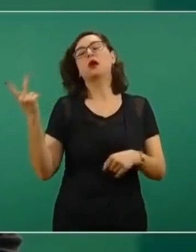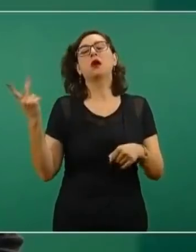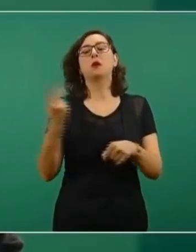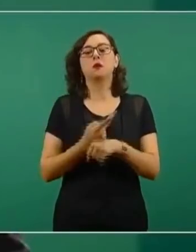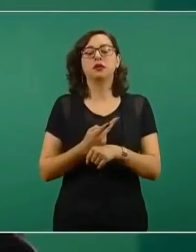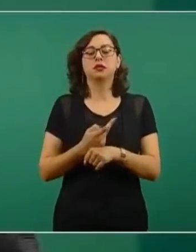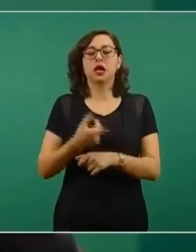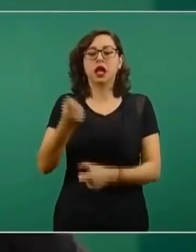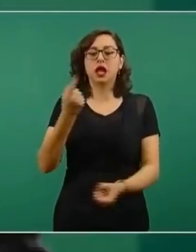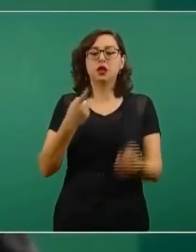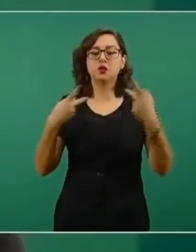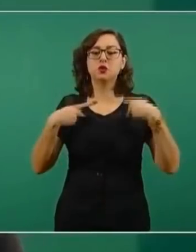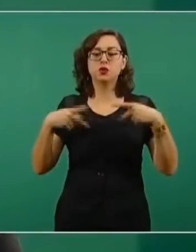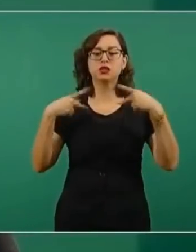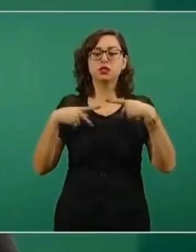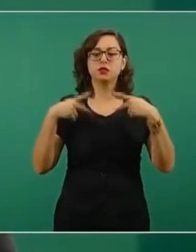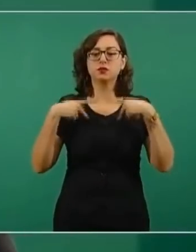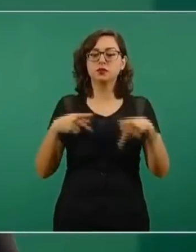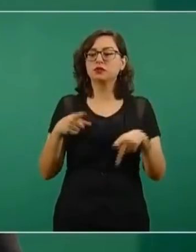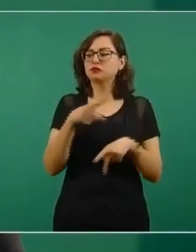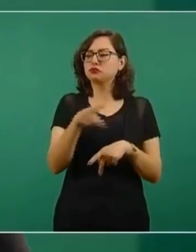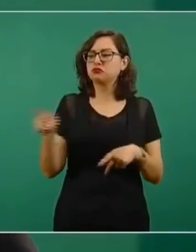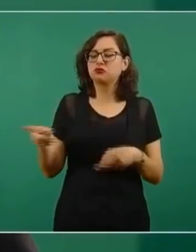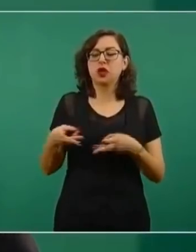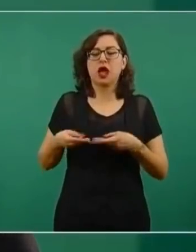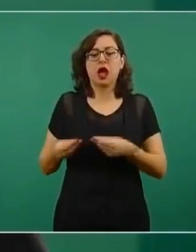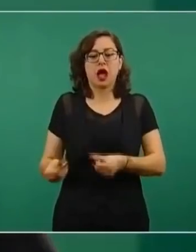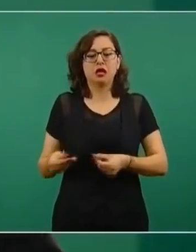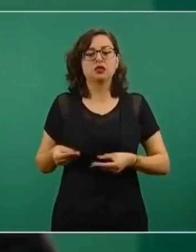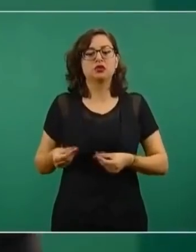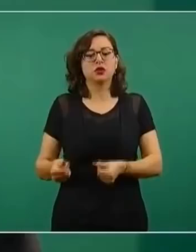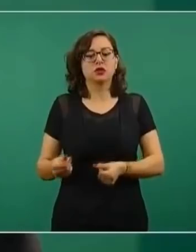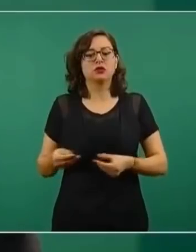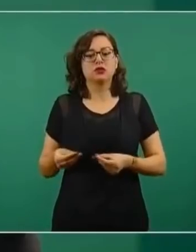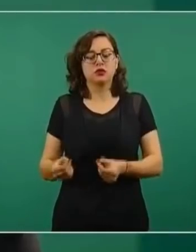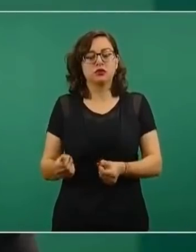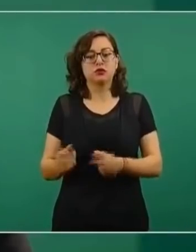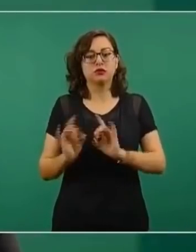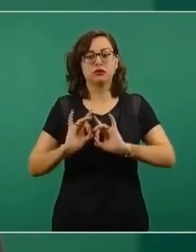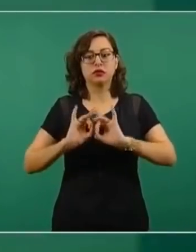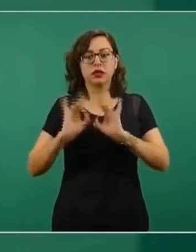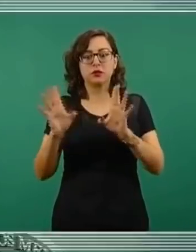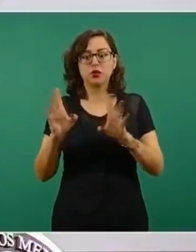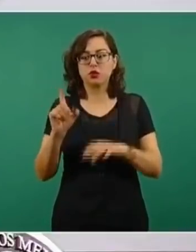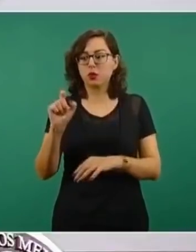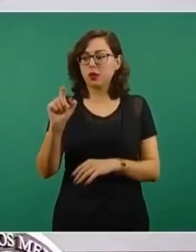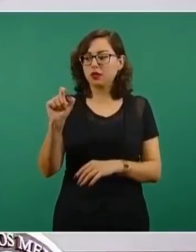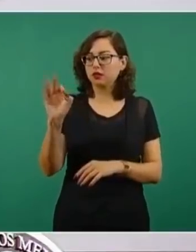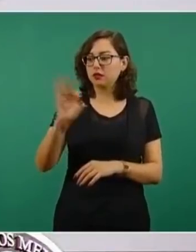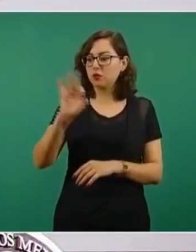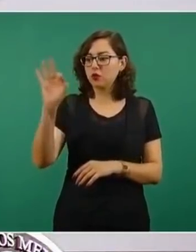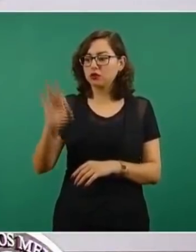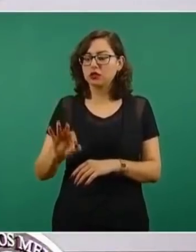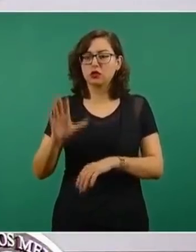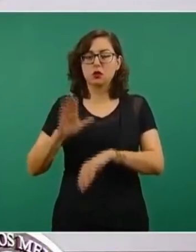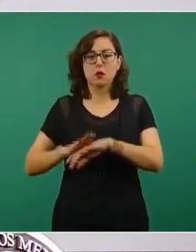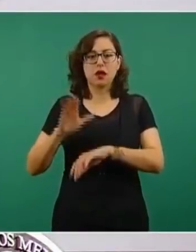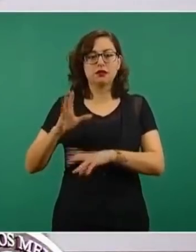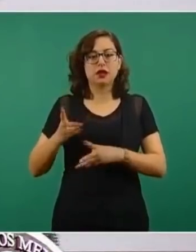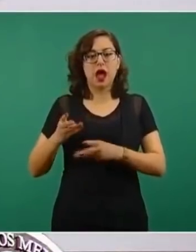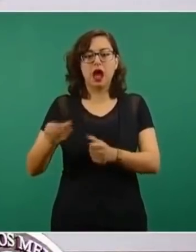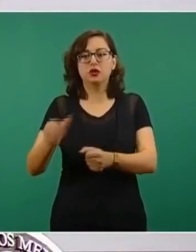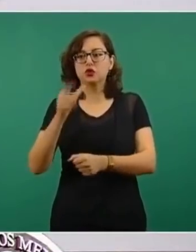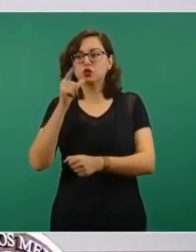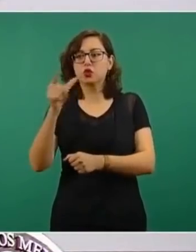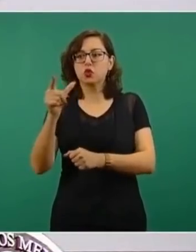o excedente, pues con un 20% más de su consumo pudieron experimentar 60% más en el costo. ¿Por qué? Porque se